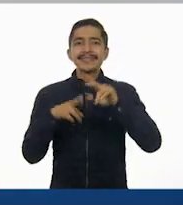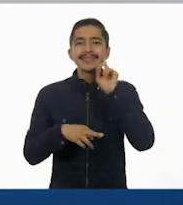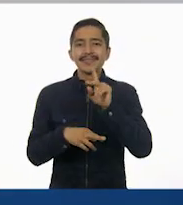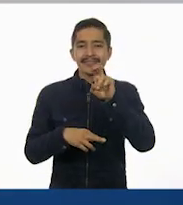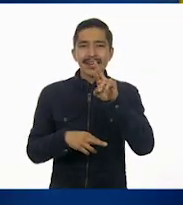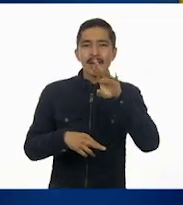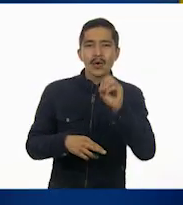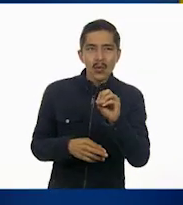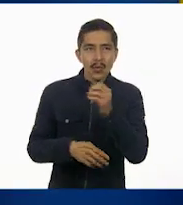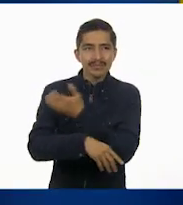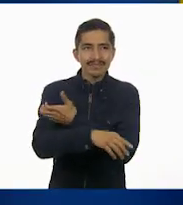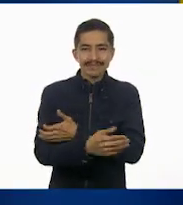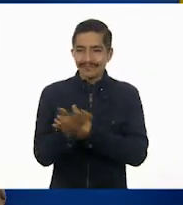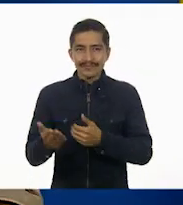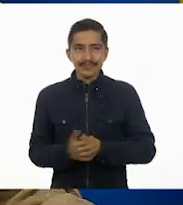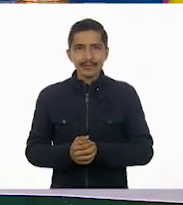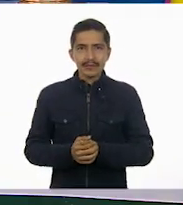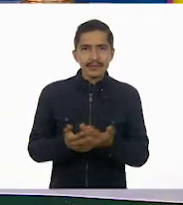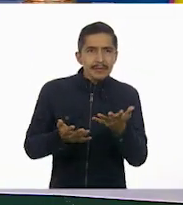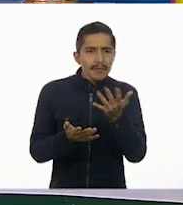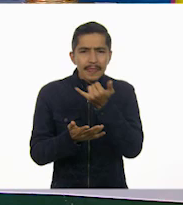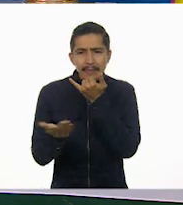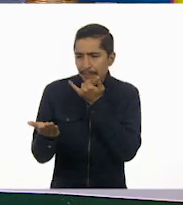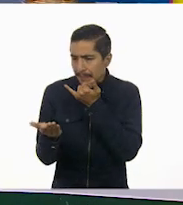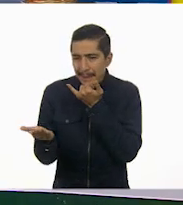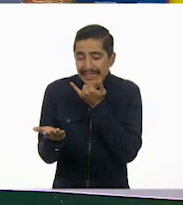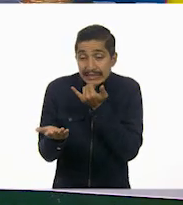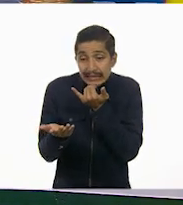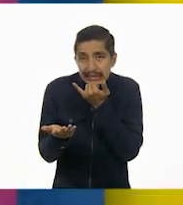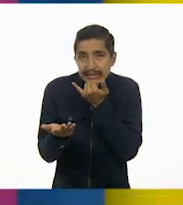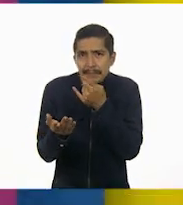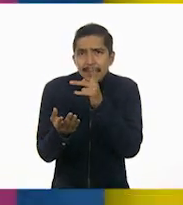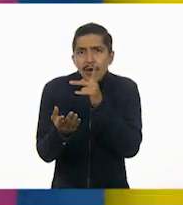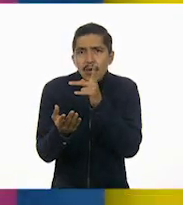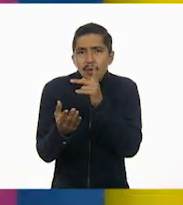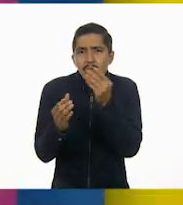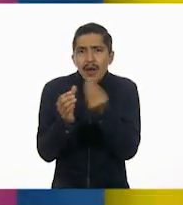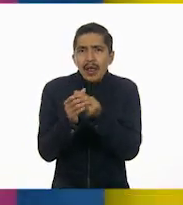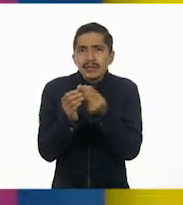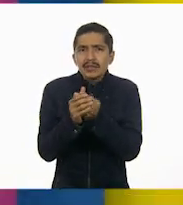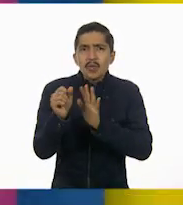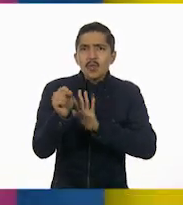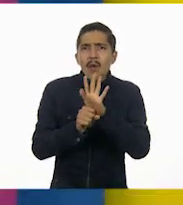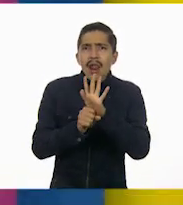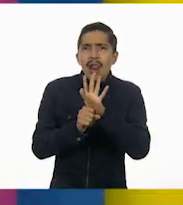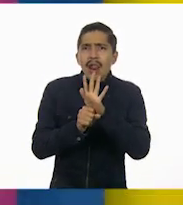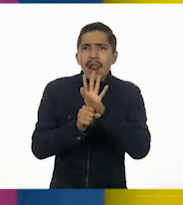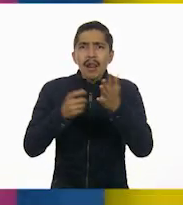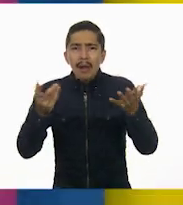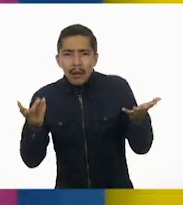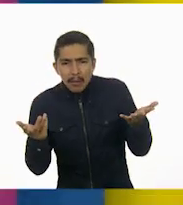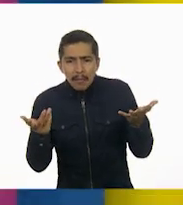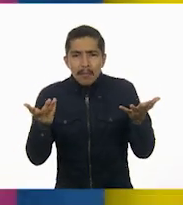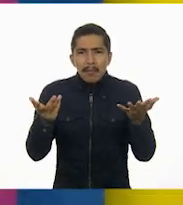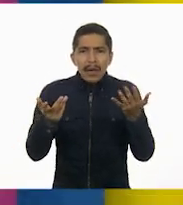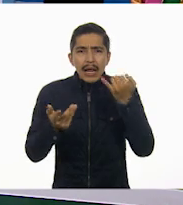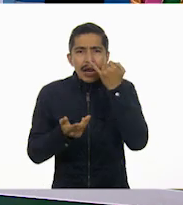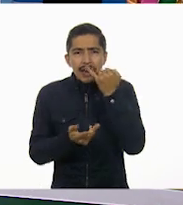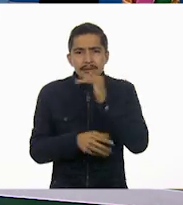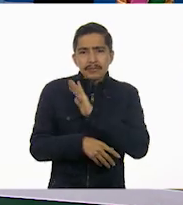Vero. Pero no, es que perdón, pero no sé qué clase anunciar. ¿Qué clase vamos a ver el día de hoy? ¿Estamos en lengua